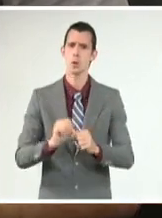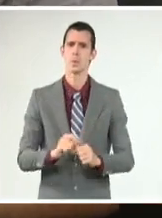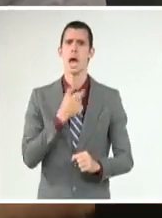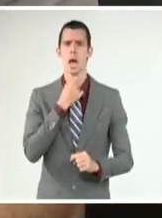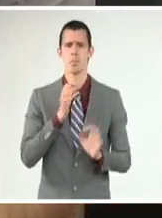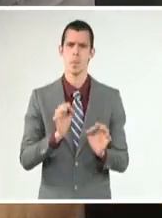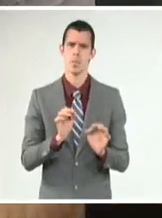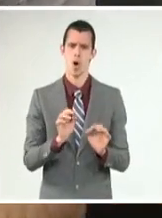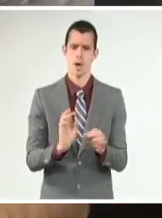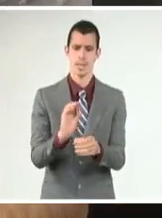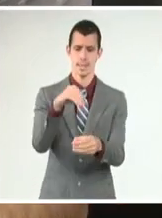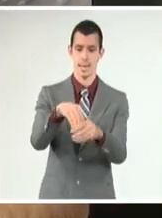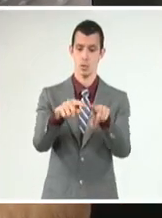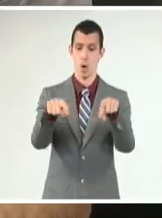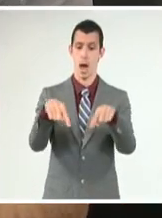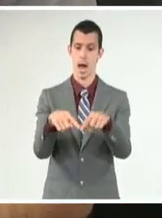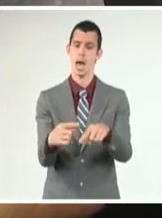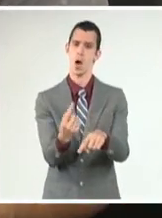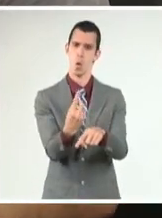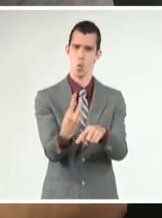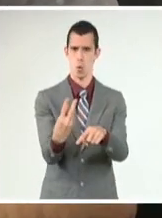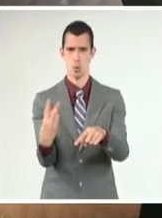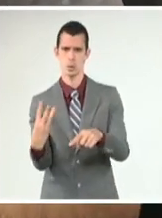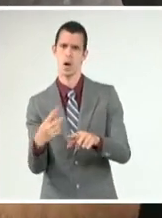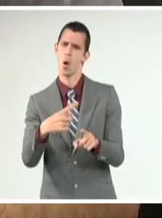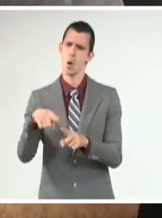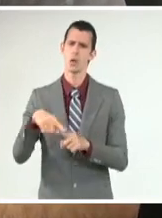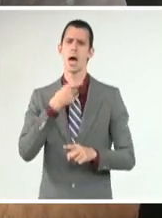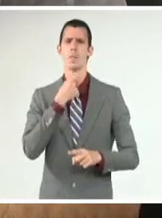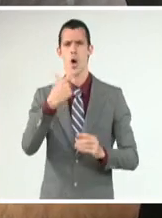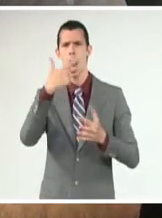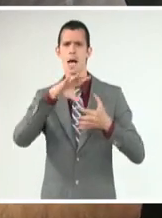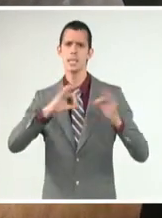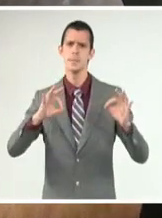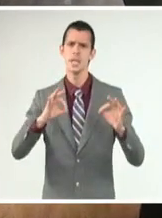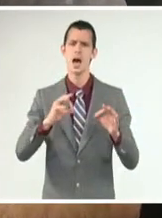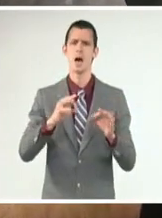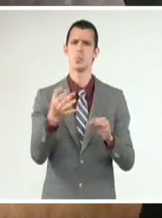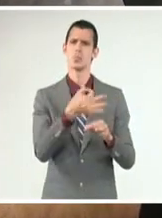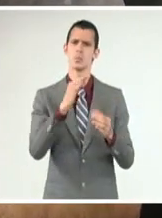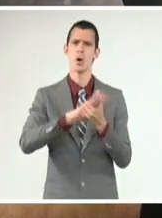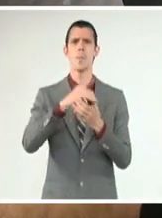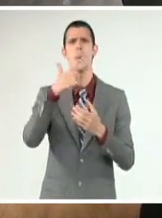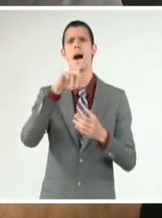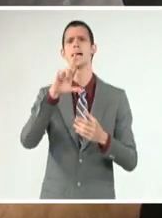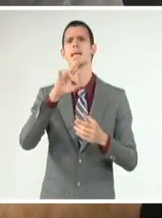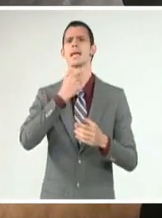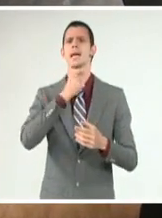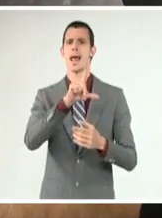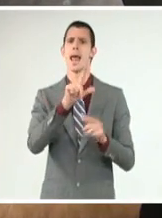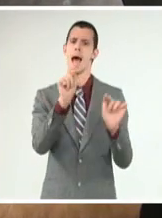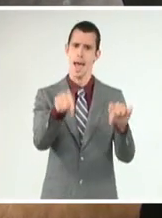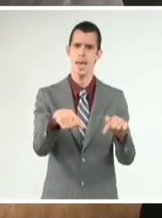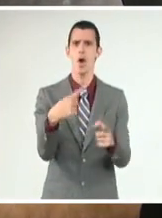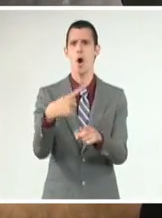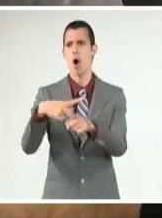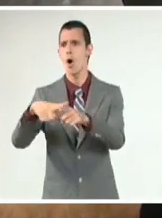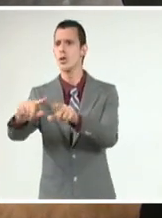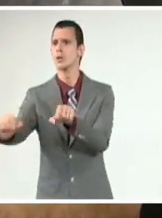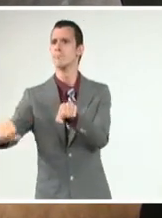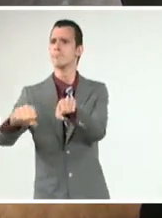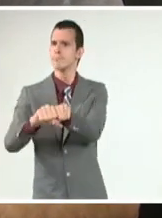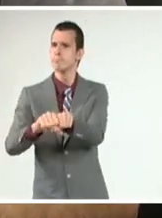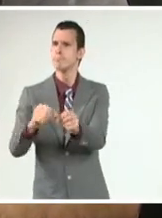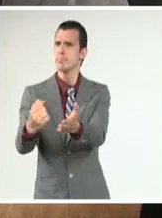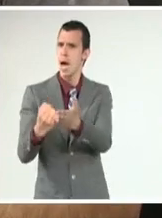Felton, la unidad 6 de Mariel cuando entre el sistema, se podrán ir recuperando unidades, o sea, potencia en unidades que hoy se